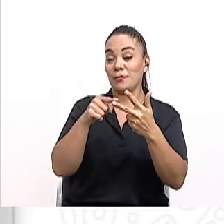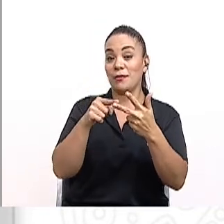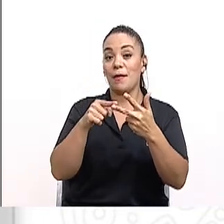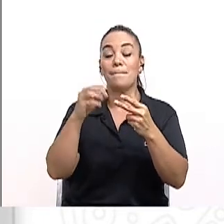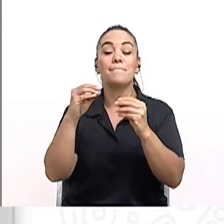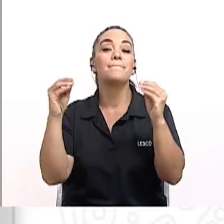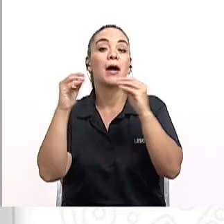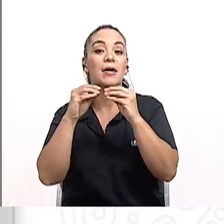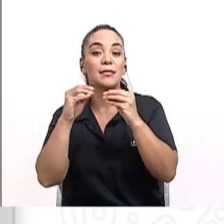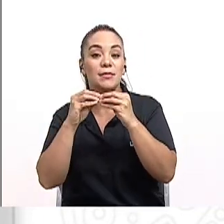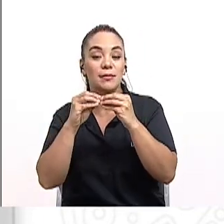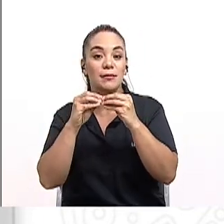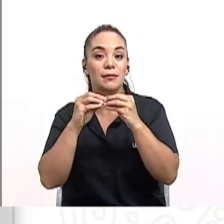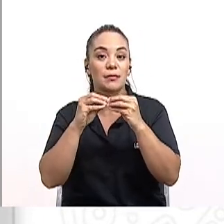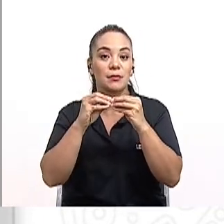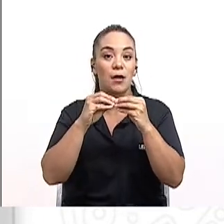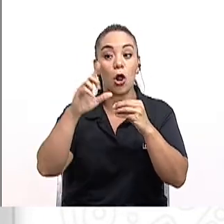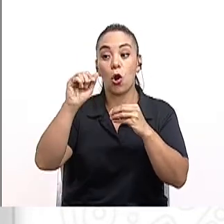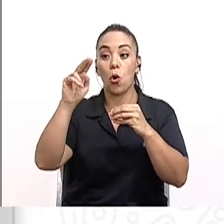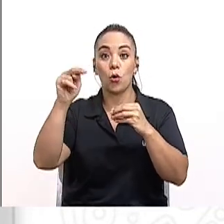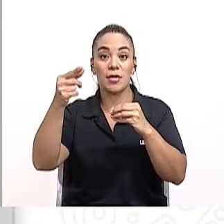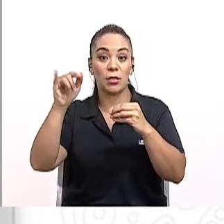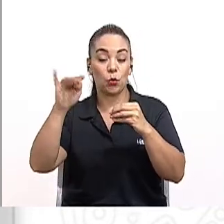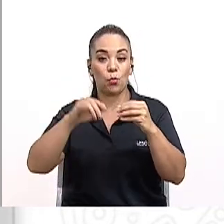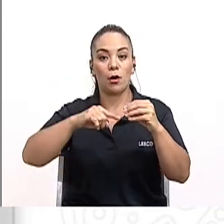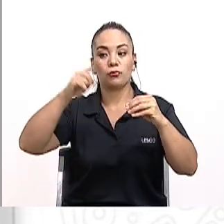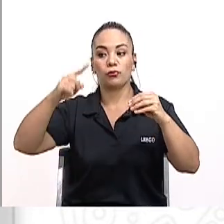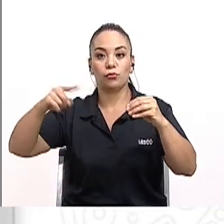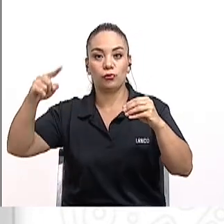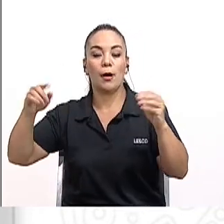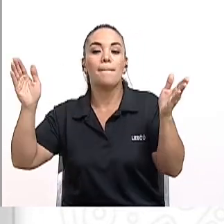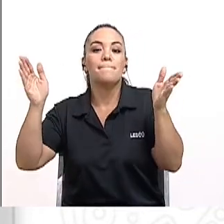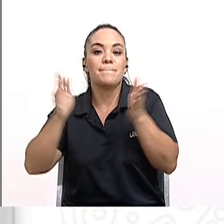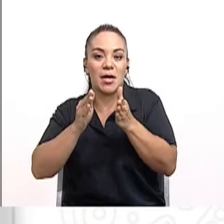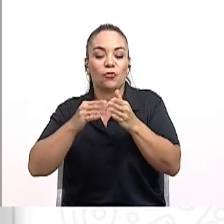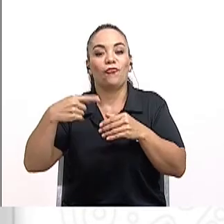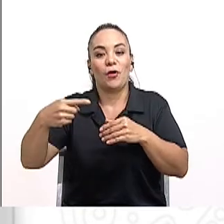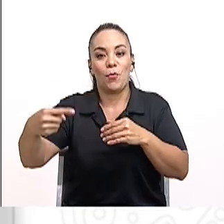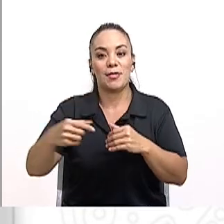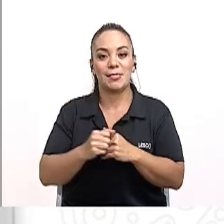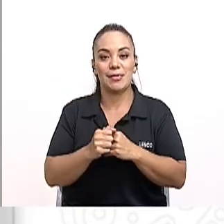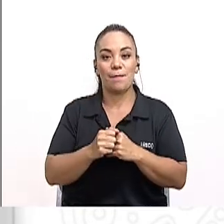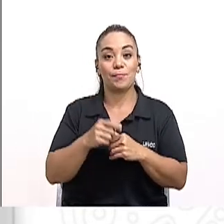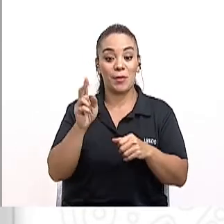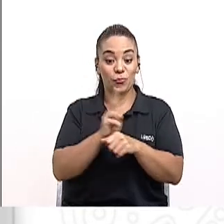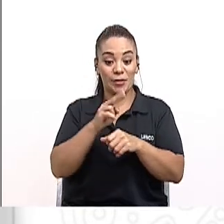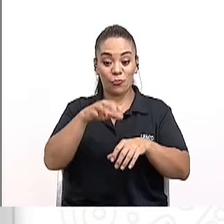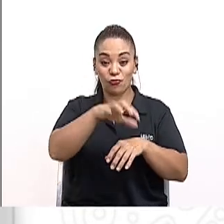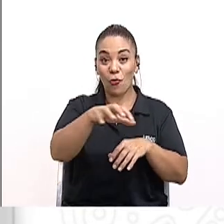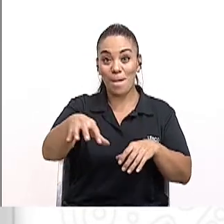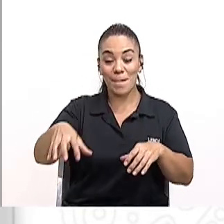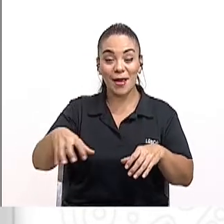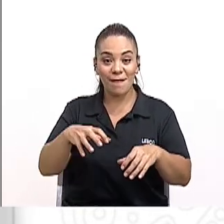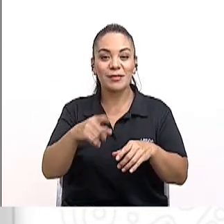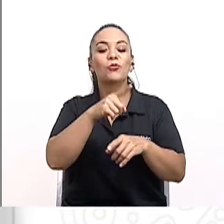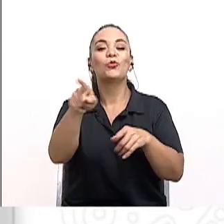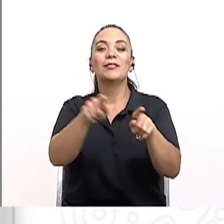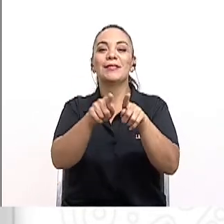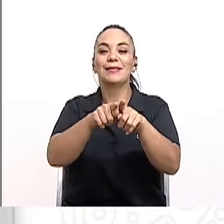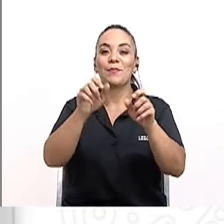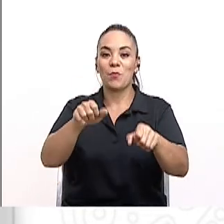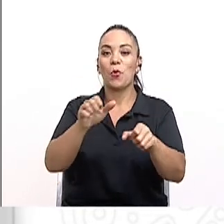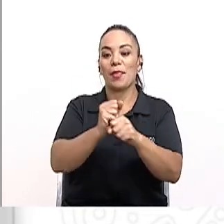más longitud de onda y menor frecuencia. Así como utilizamos este rompecabezas, ustedes también pueden